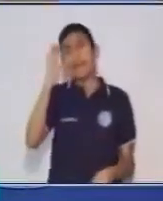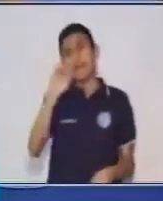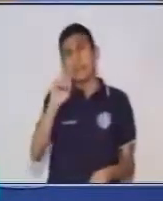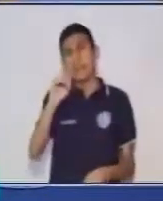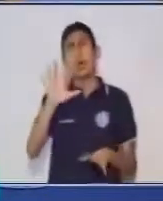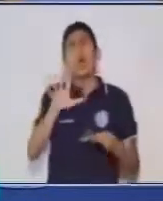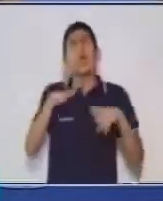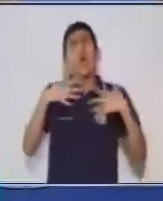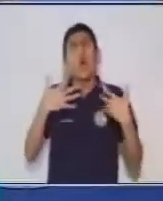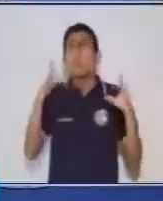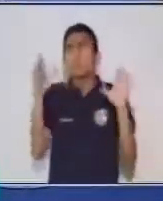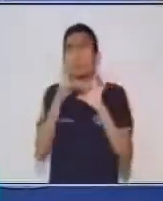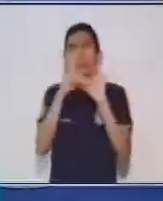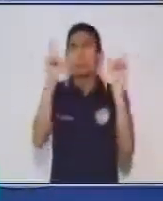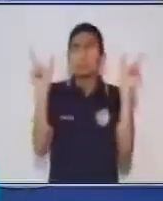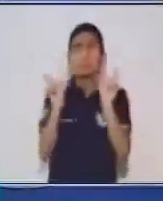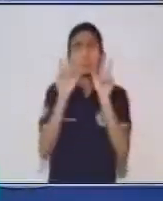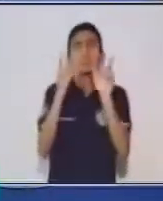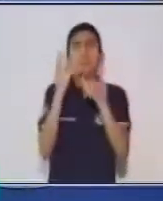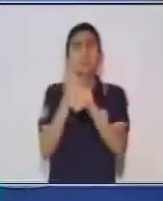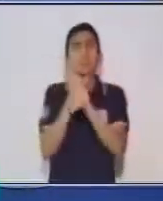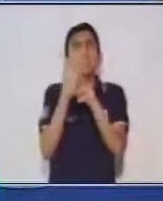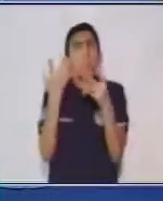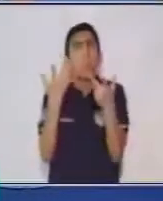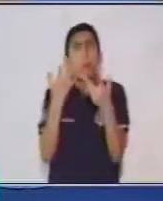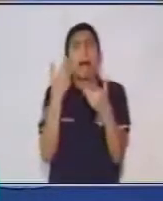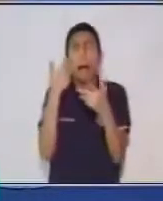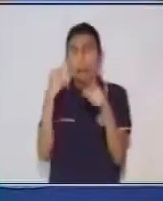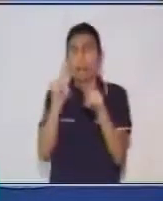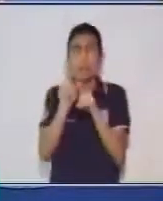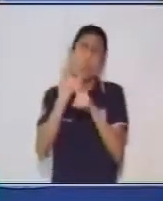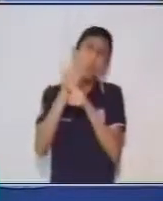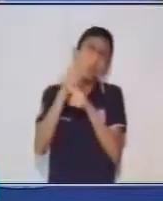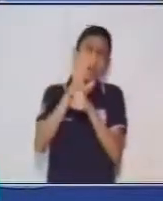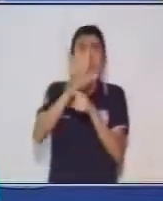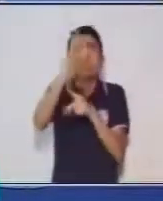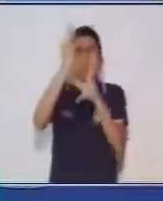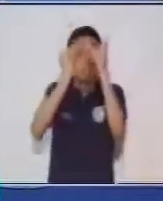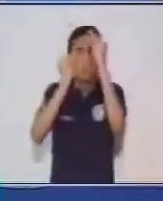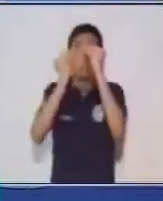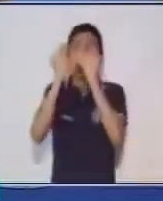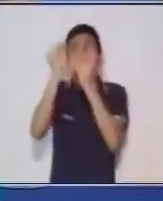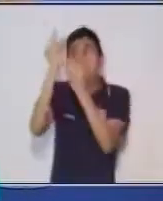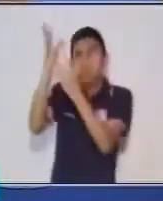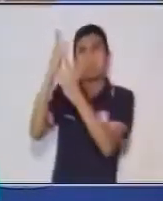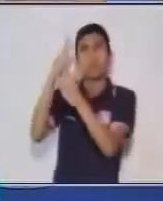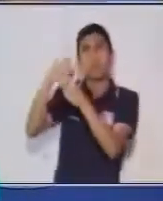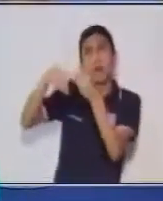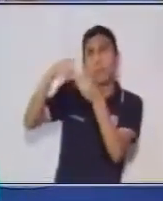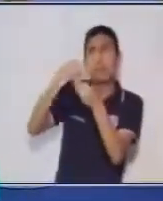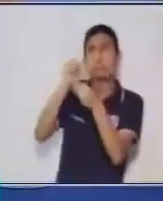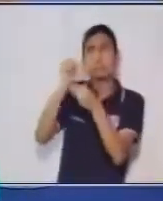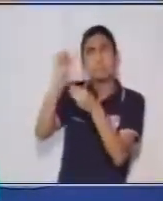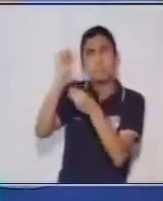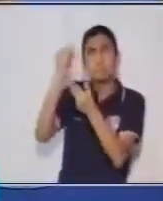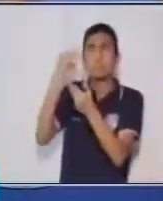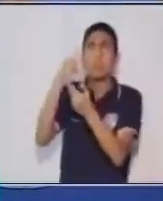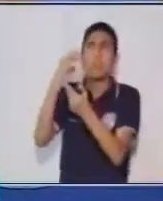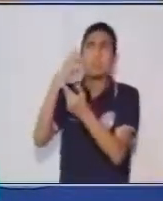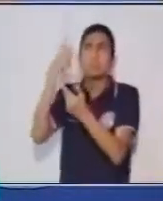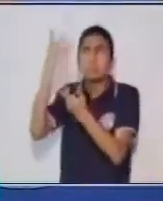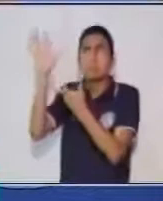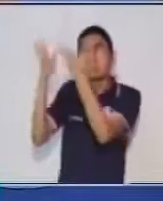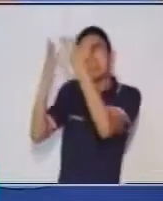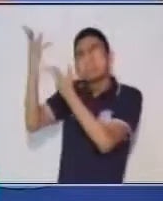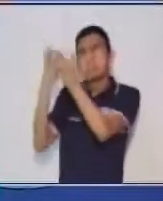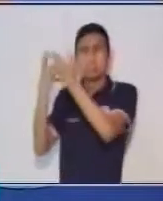a cómo conjugarlos, cómo utilizarlos, y comparte lo aprendido con alguien más, ya sea un adulto, algún compañero o alguien